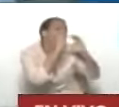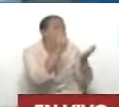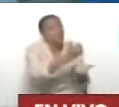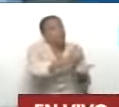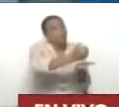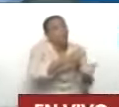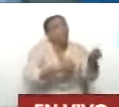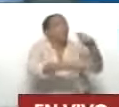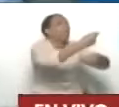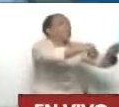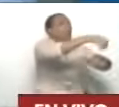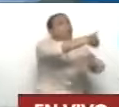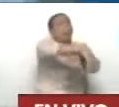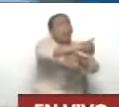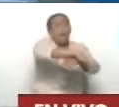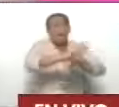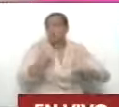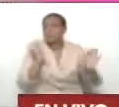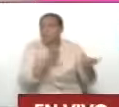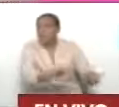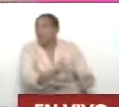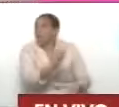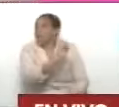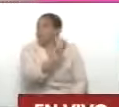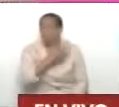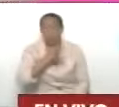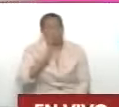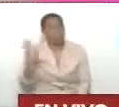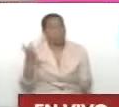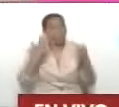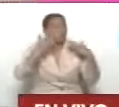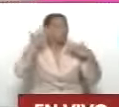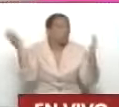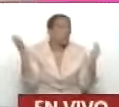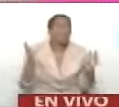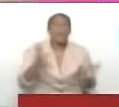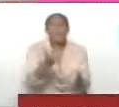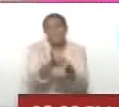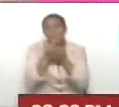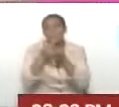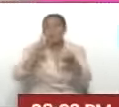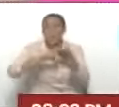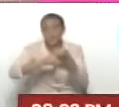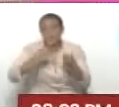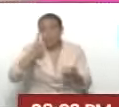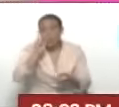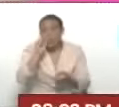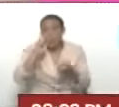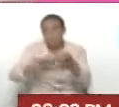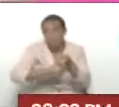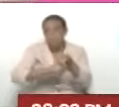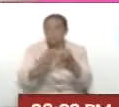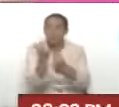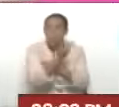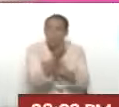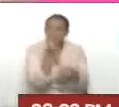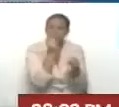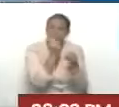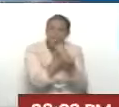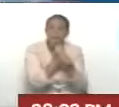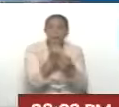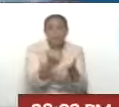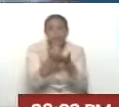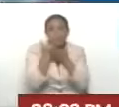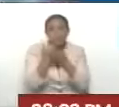la hamburguesa ahí como en la calle del hambre, pues. No. Mi ayudante es mi esposo. ¿Verdad? Sí, estamos los dos ahí en ese proyecto. ¿No vino para acá